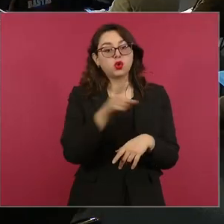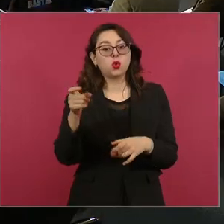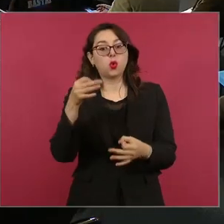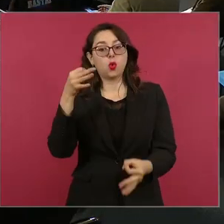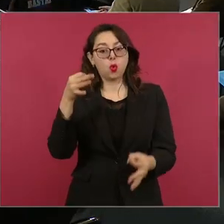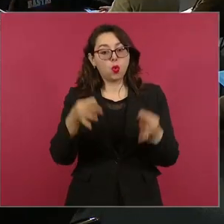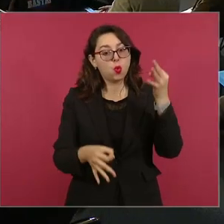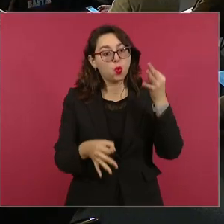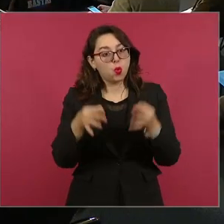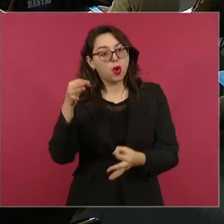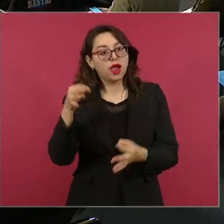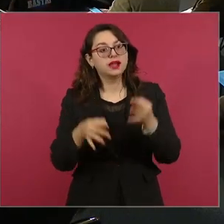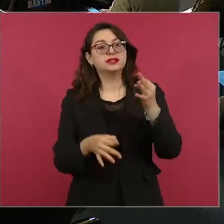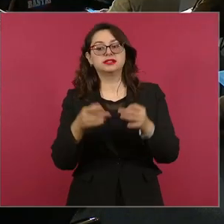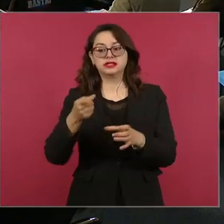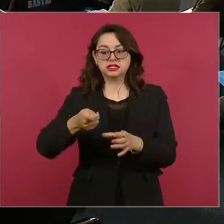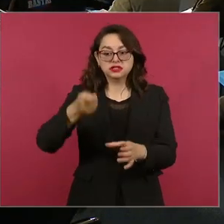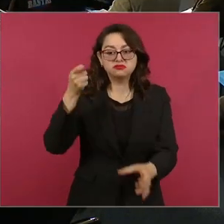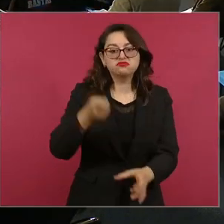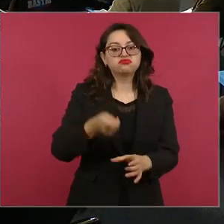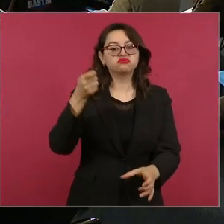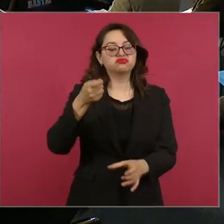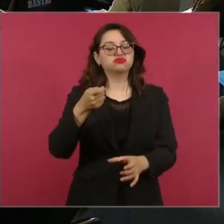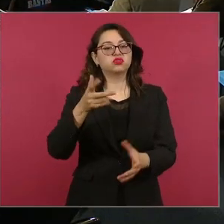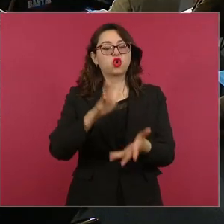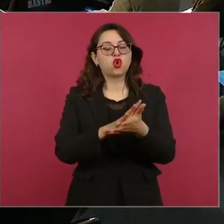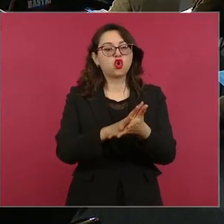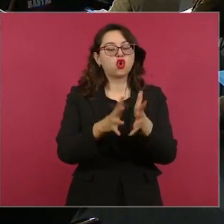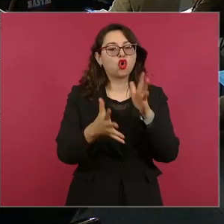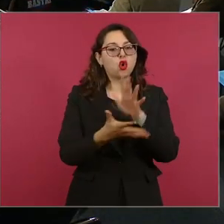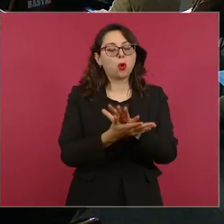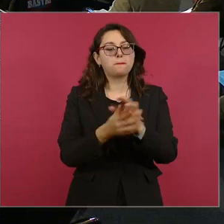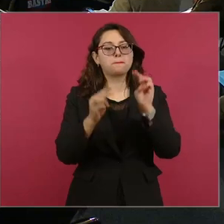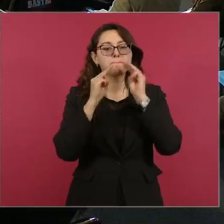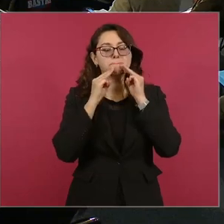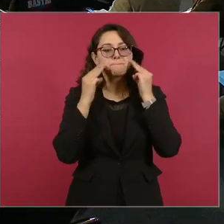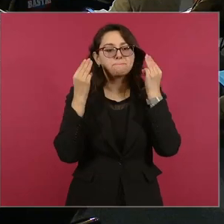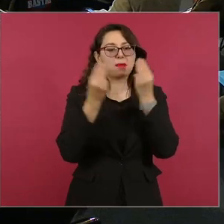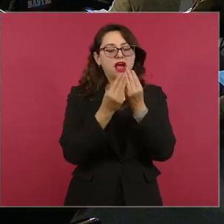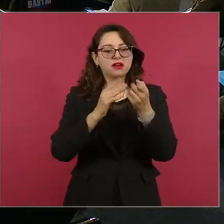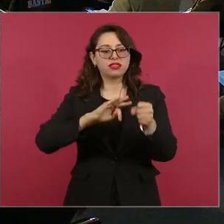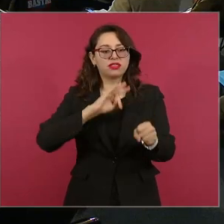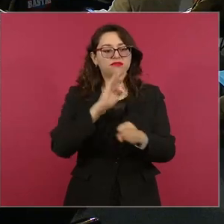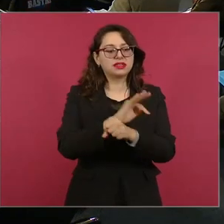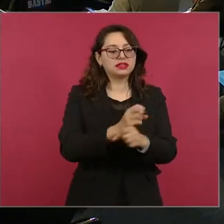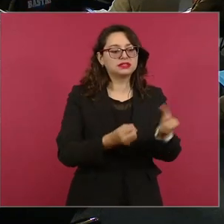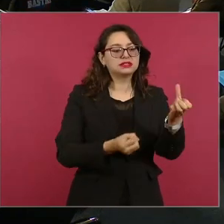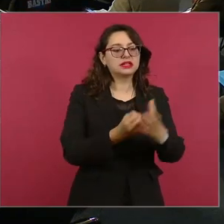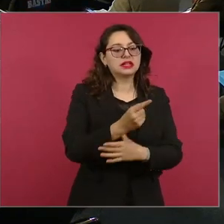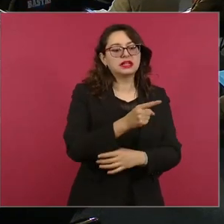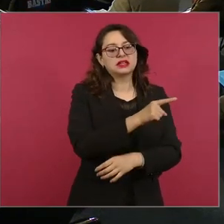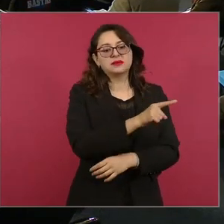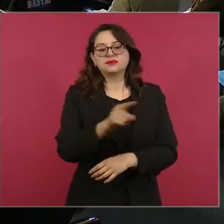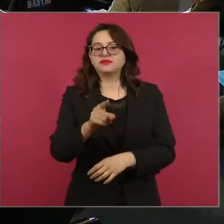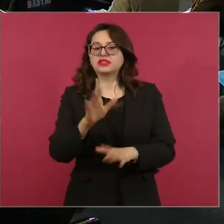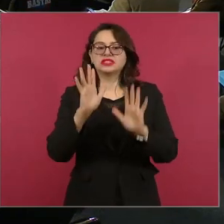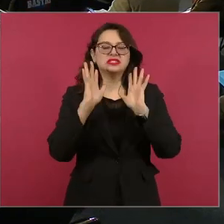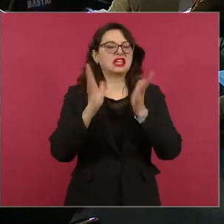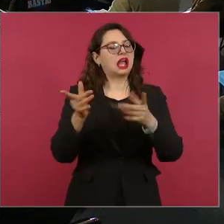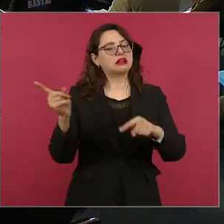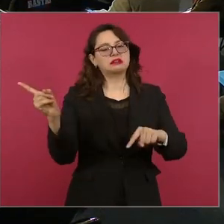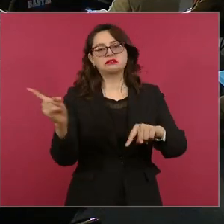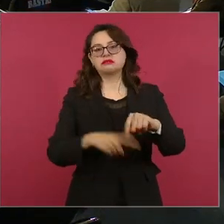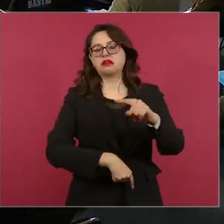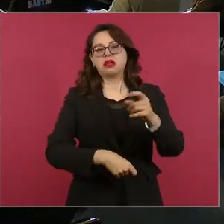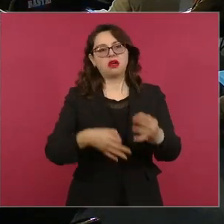que han dejado libres a todas luces a delincuentes, por qué no se les separa de inmediato,